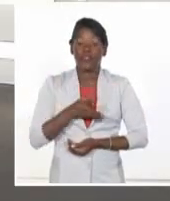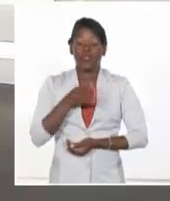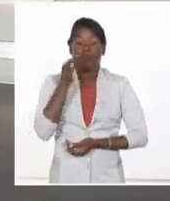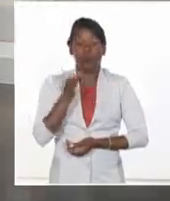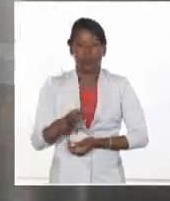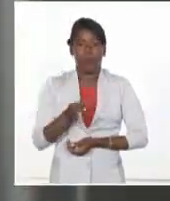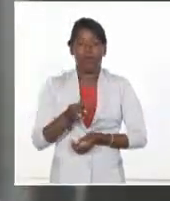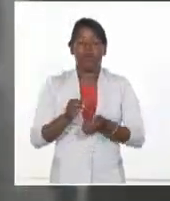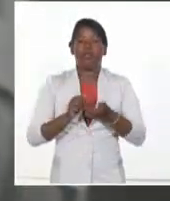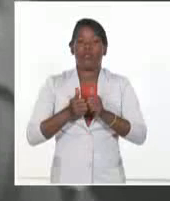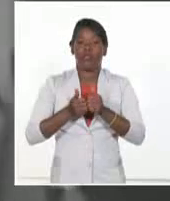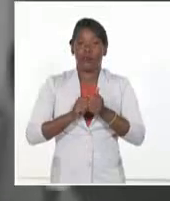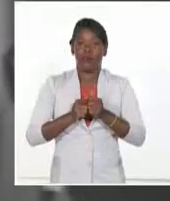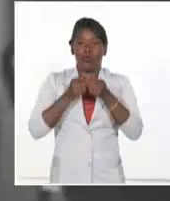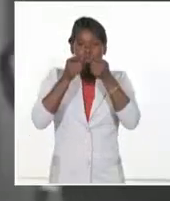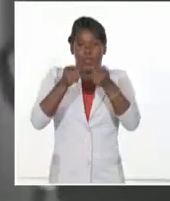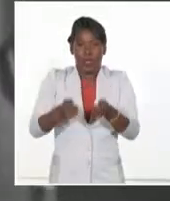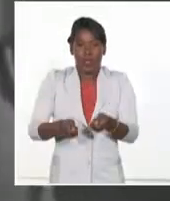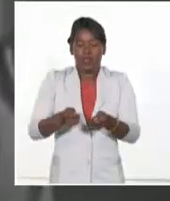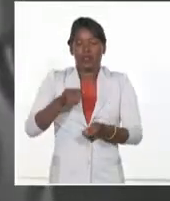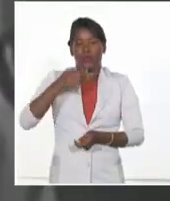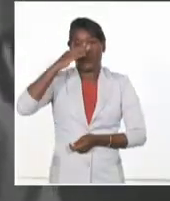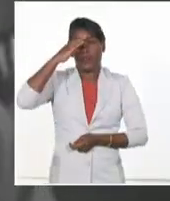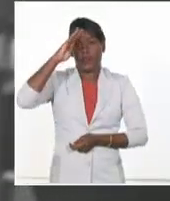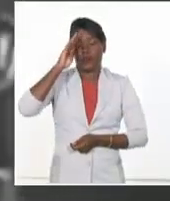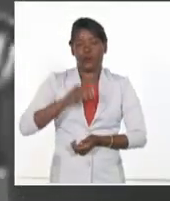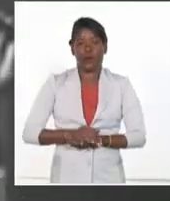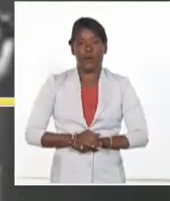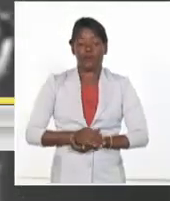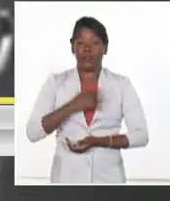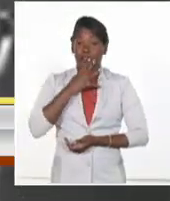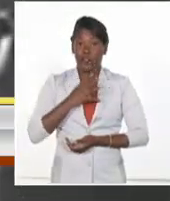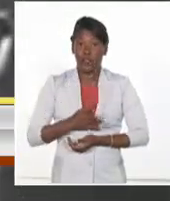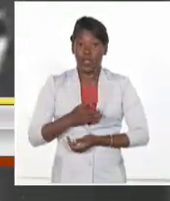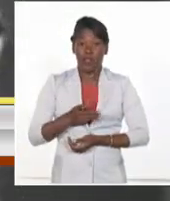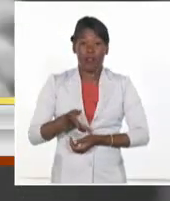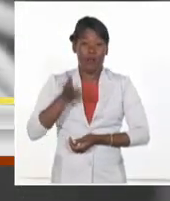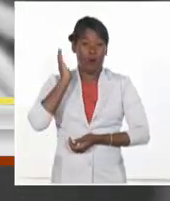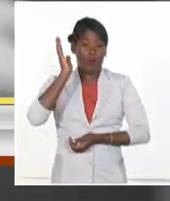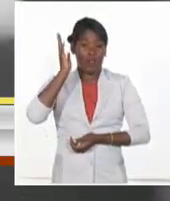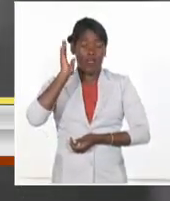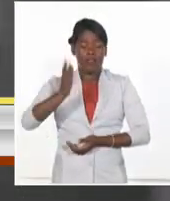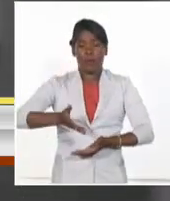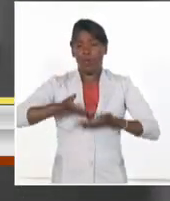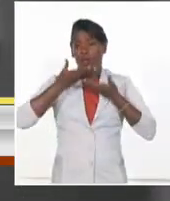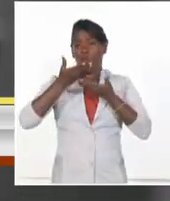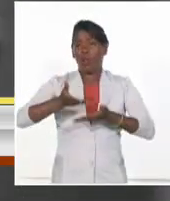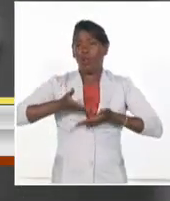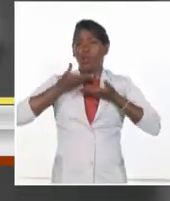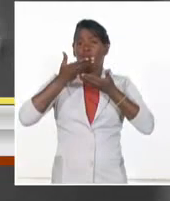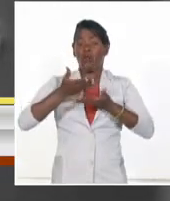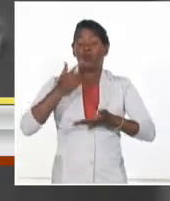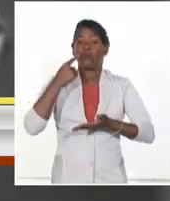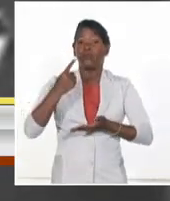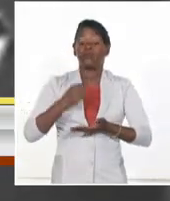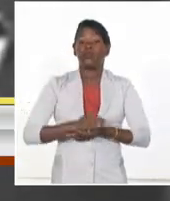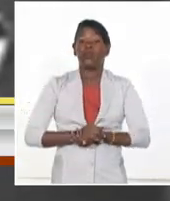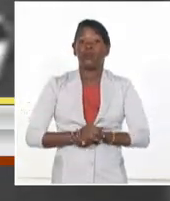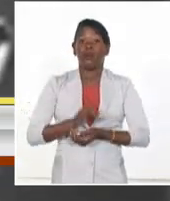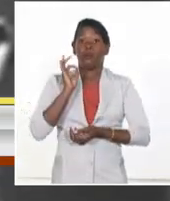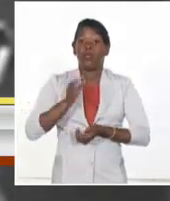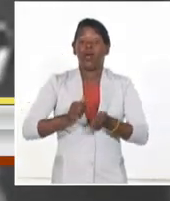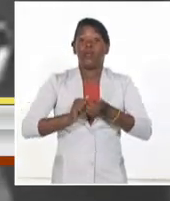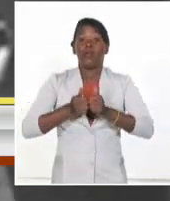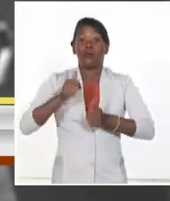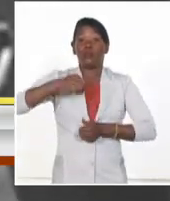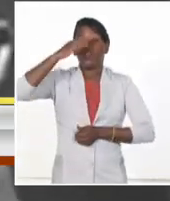el marco de aquel encuentro, el máximo líder de la revolución valoró la situación del deporte en Cuba antes del triunfo revolucionario y dio muestras de las